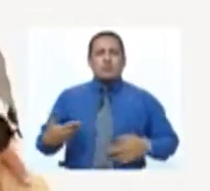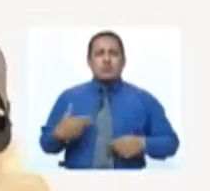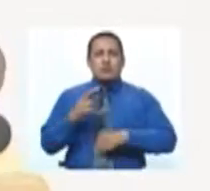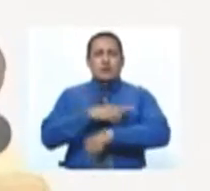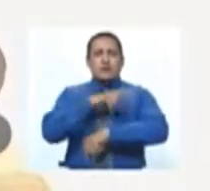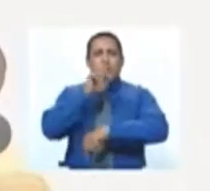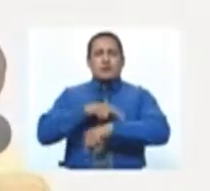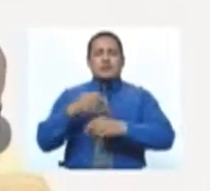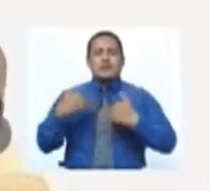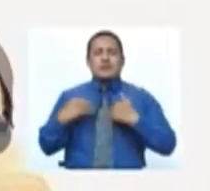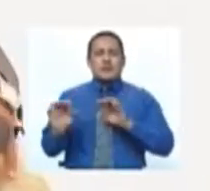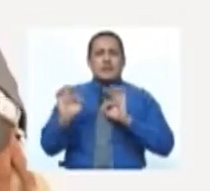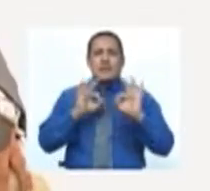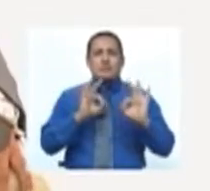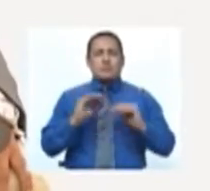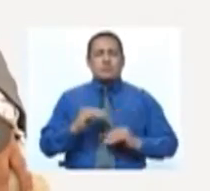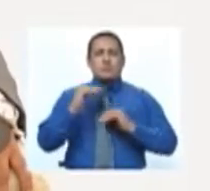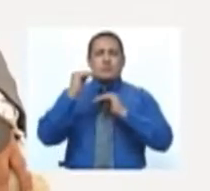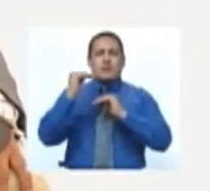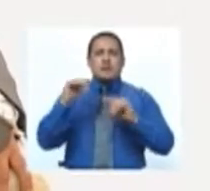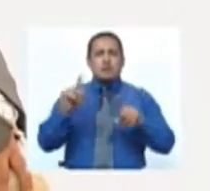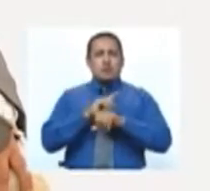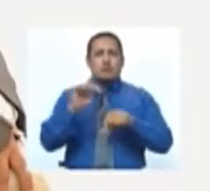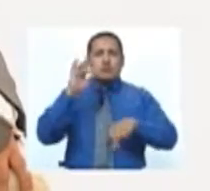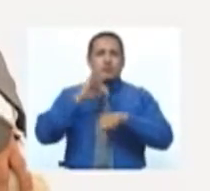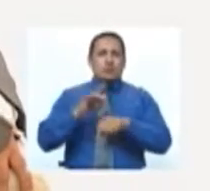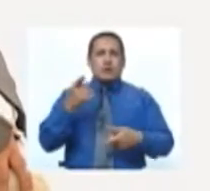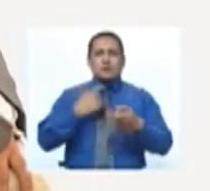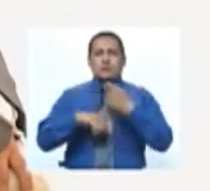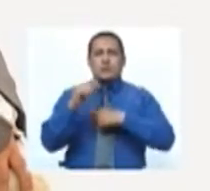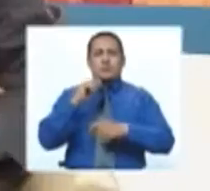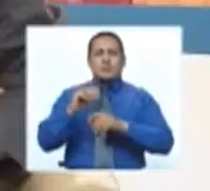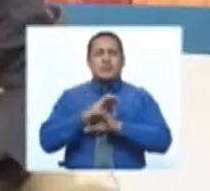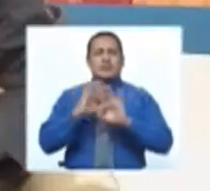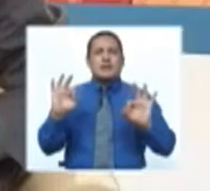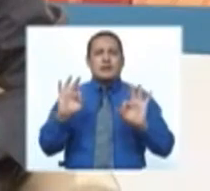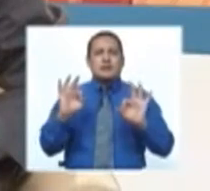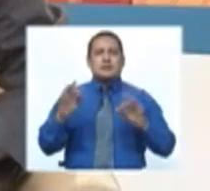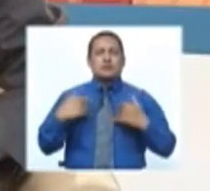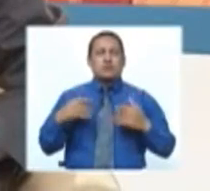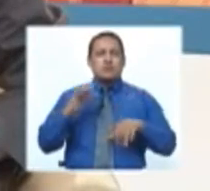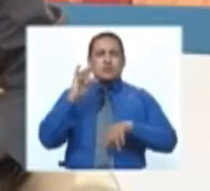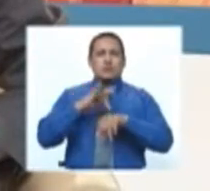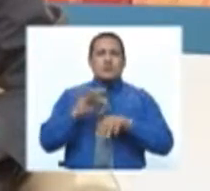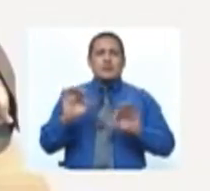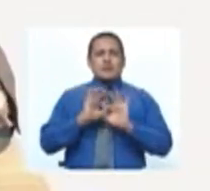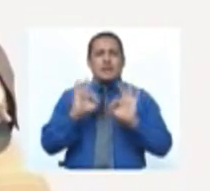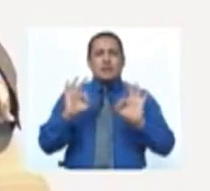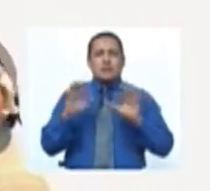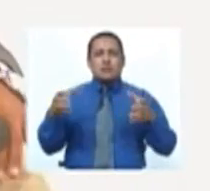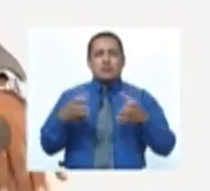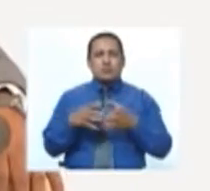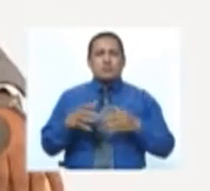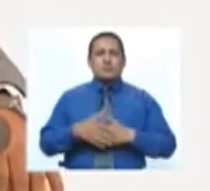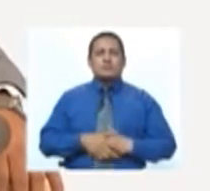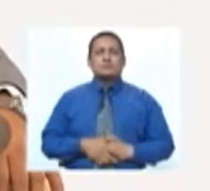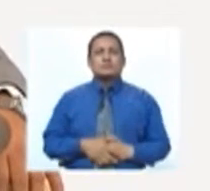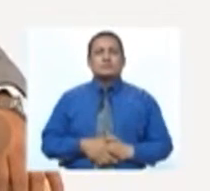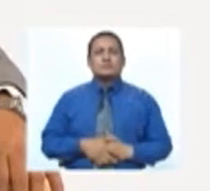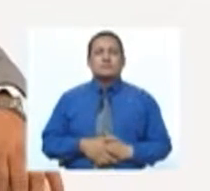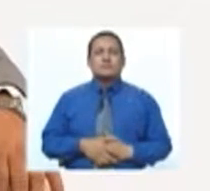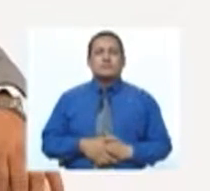regional. Tienen la misma condición. O sea, tienen, claro, no pueden vender. Son bienes indisponibles, ¿no? Inalienables,